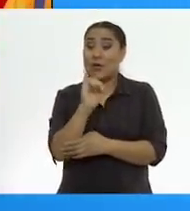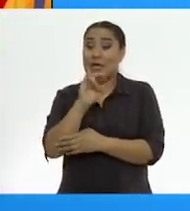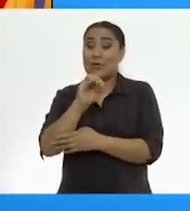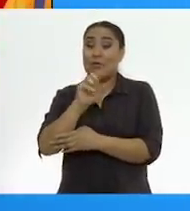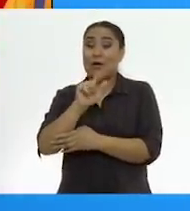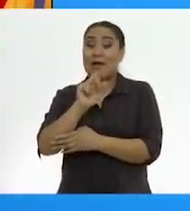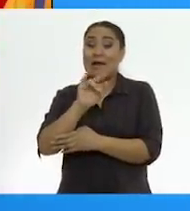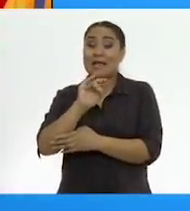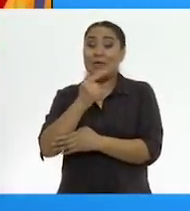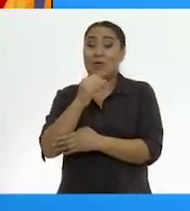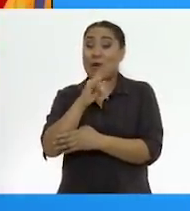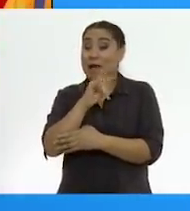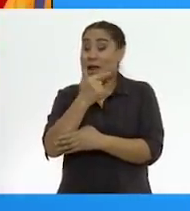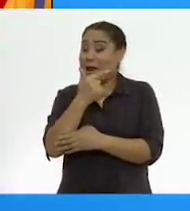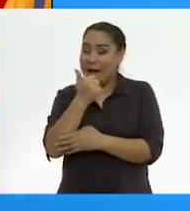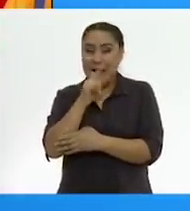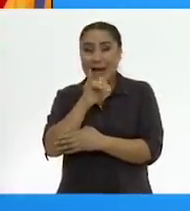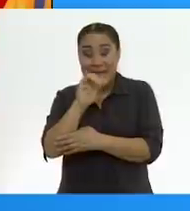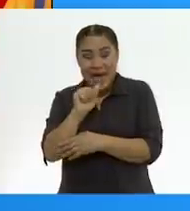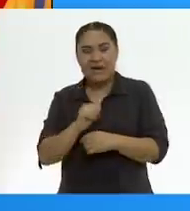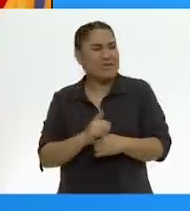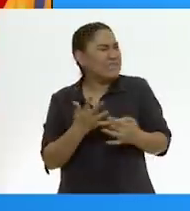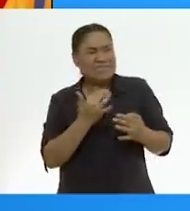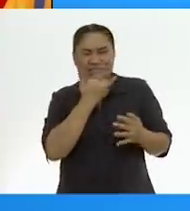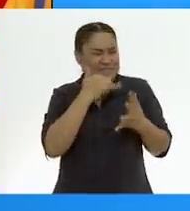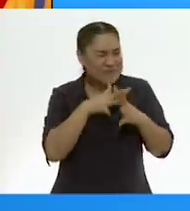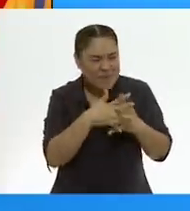¡Otorrinolaringología! ¡Ah! ¿Otorrico... qué?